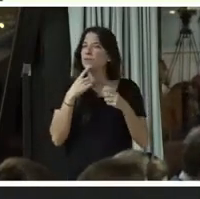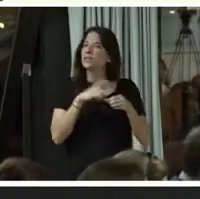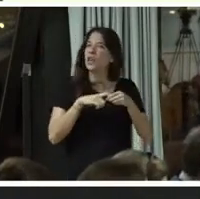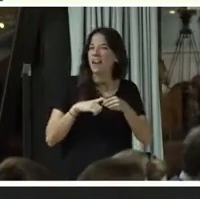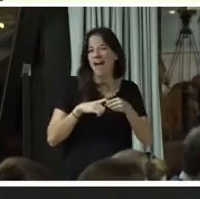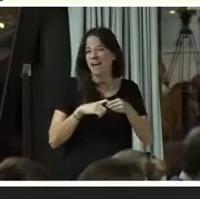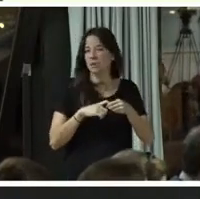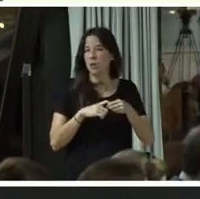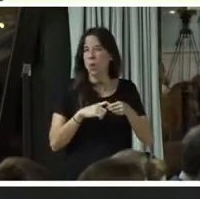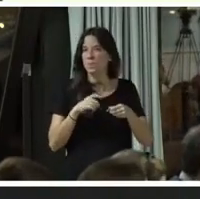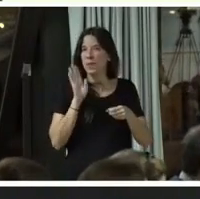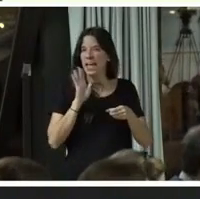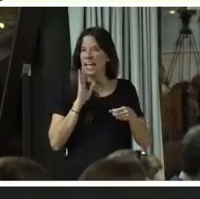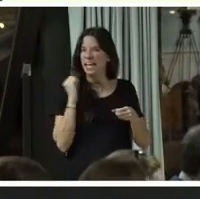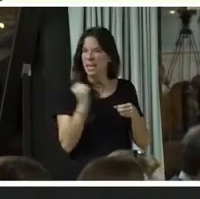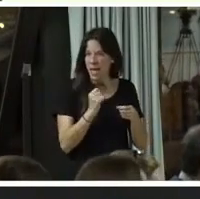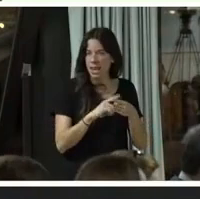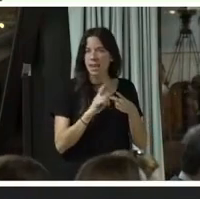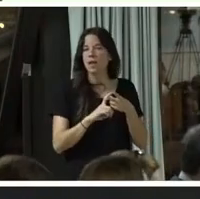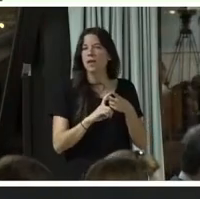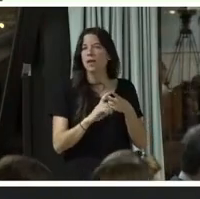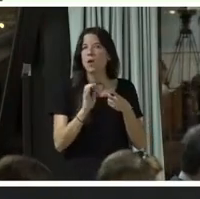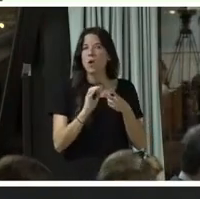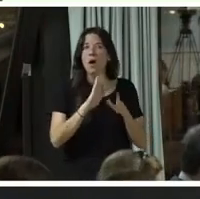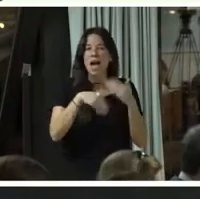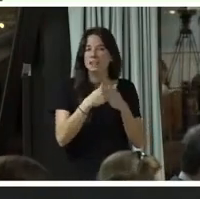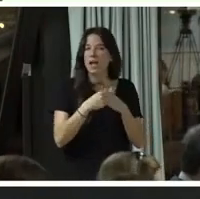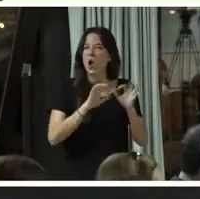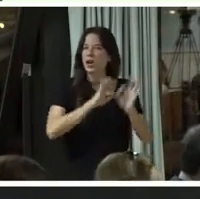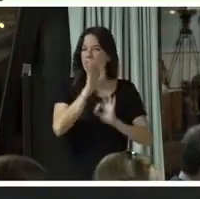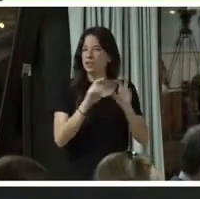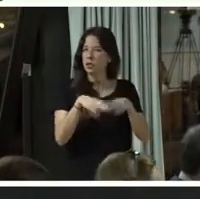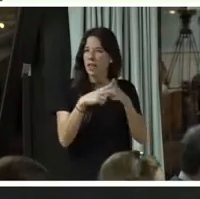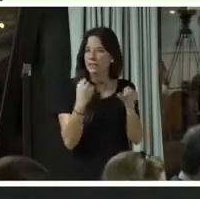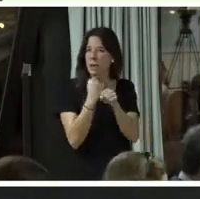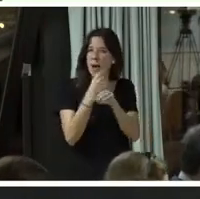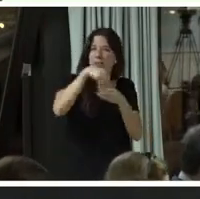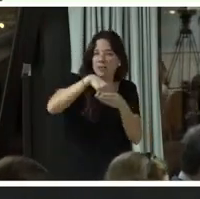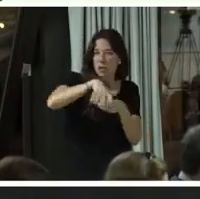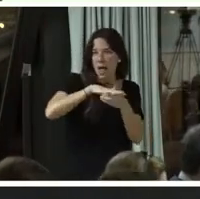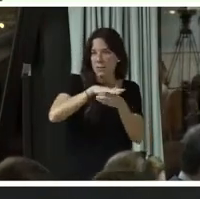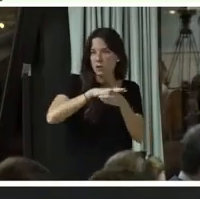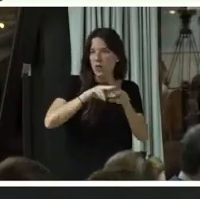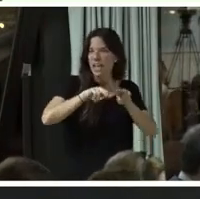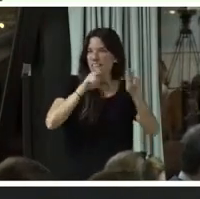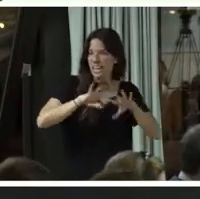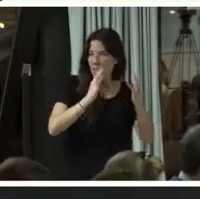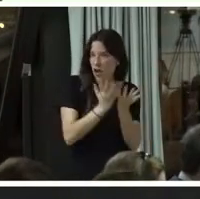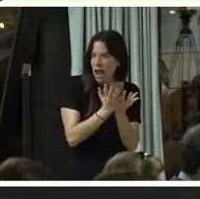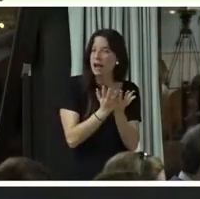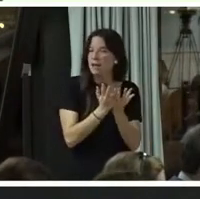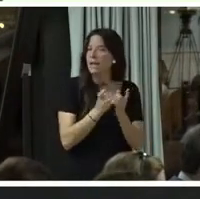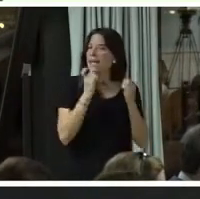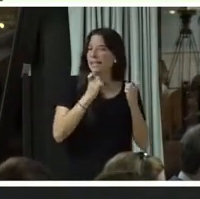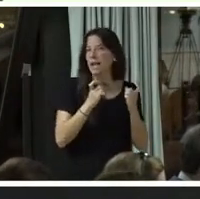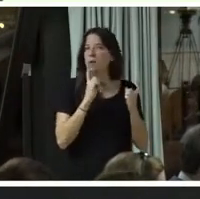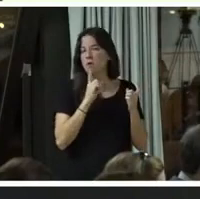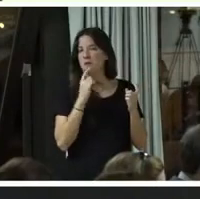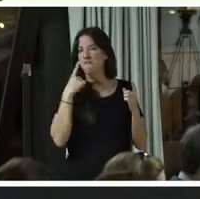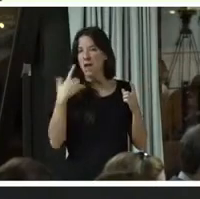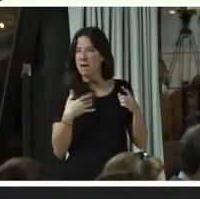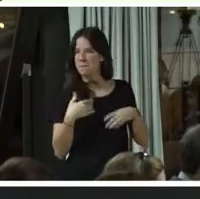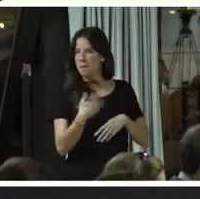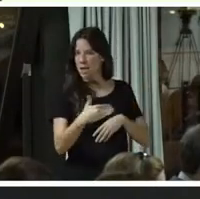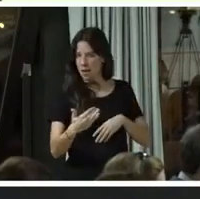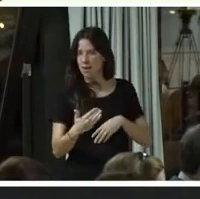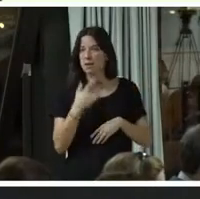solidaridad eh a las organizaciones sociales que trabajamos en el ámbito del internacionalismo Y por supuesto la cooperación y la ayuda humanitaria